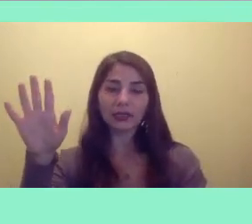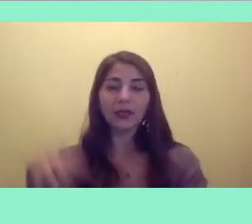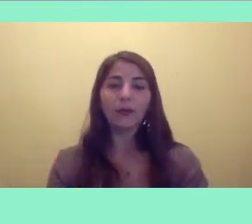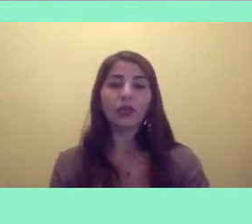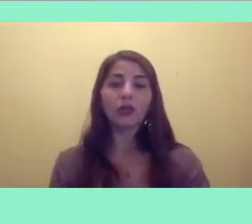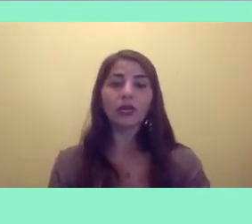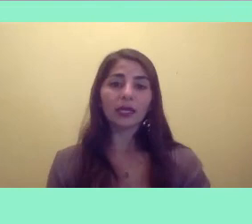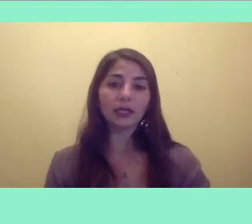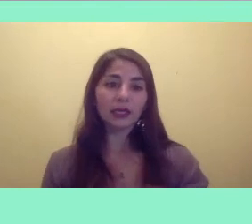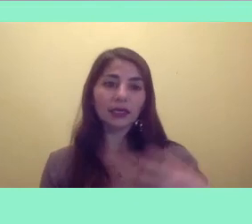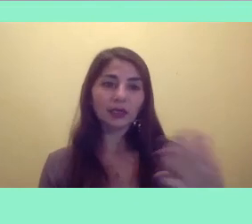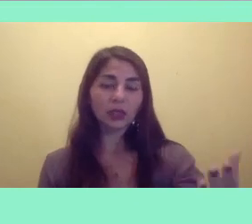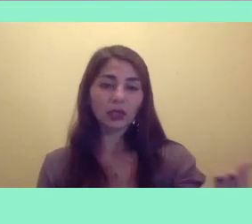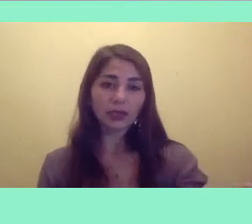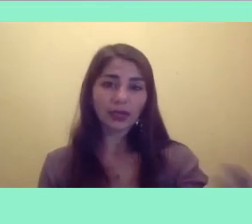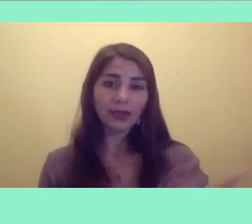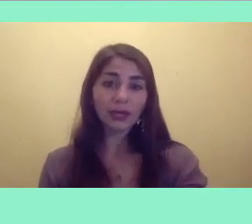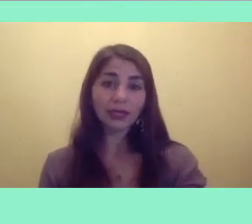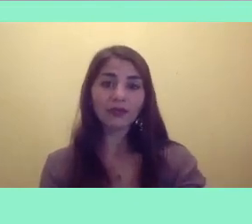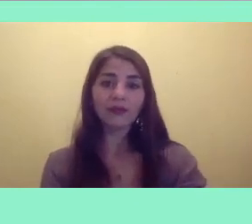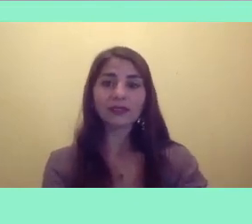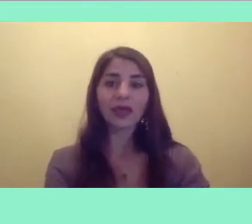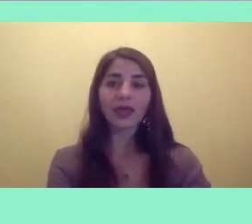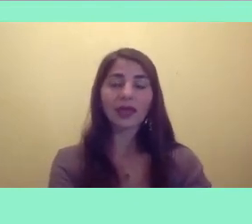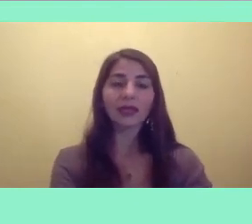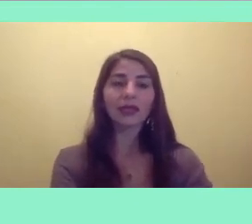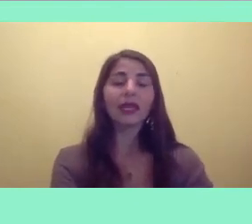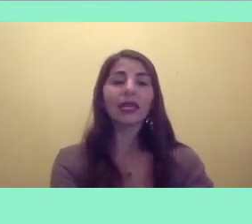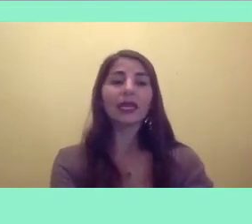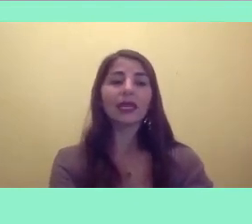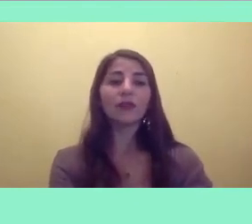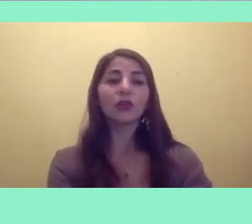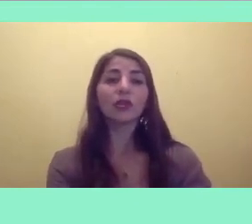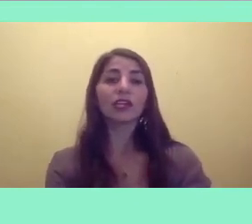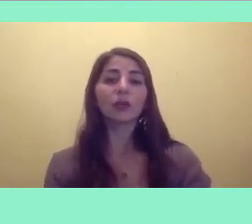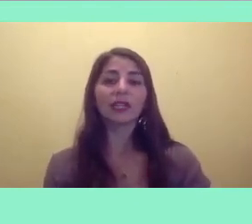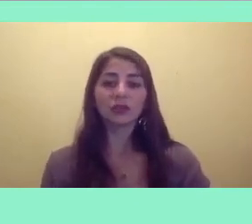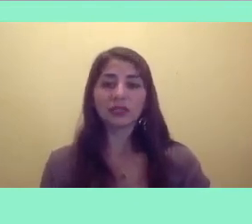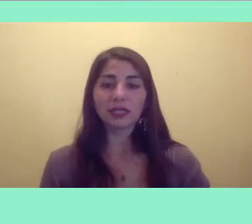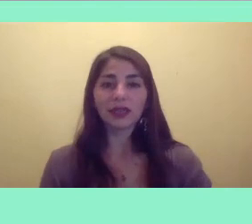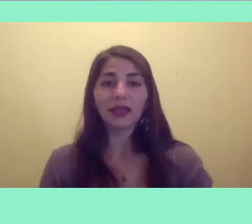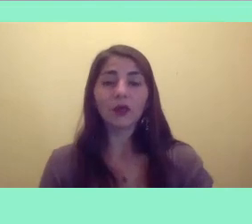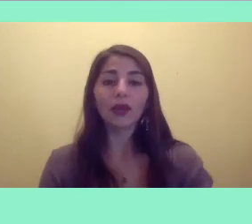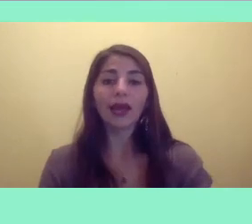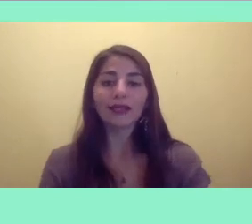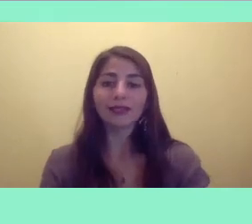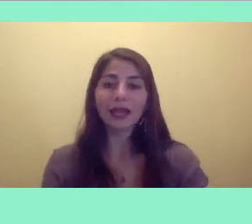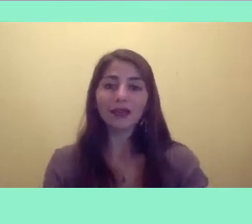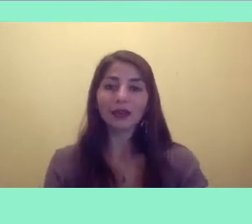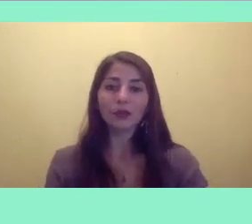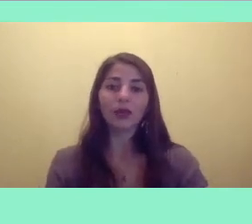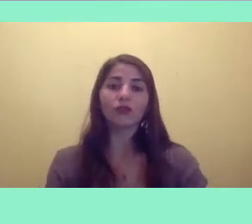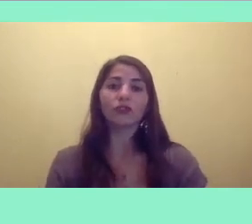esta manera. Pero en estas imágenes basadas en el libro, que es una recopilación de señas de la escuela